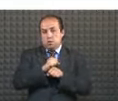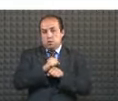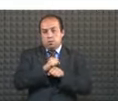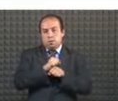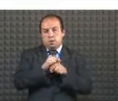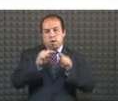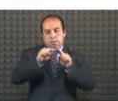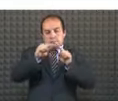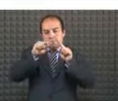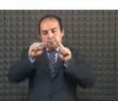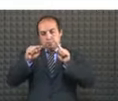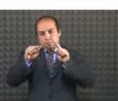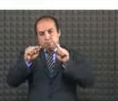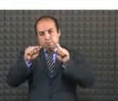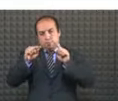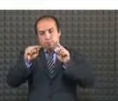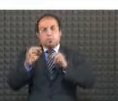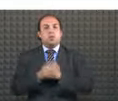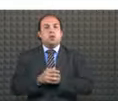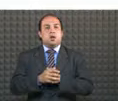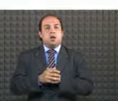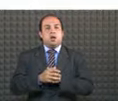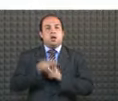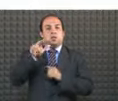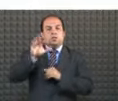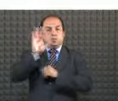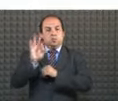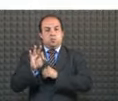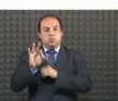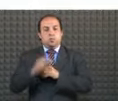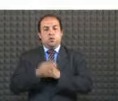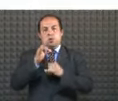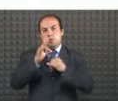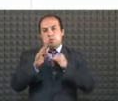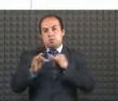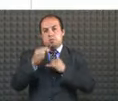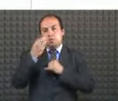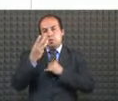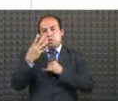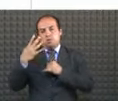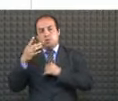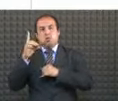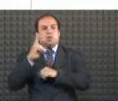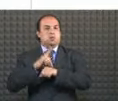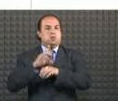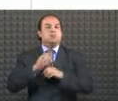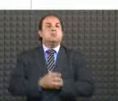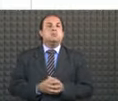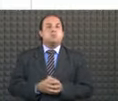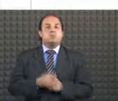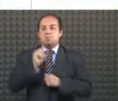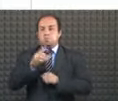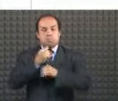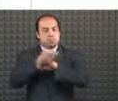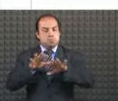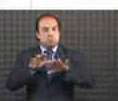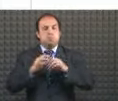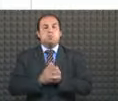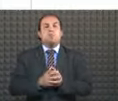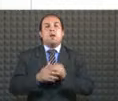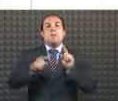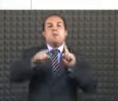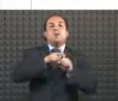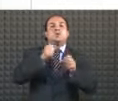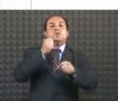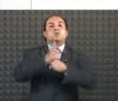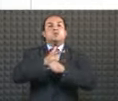una ligera caída al 18% en los últimos 3-4 días. Siguiente. Y esto es el mismo dato, los positivos que